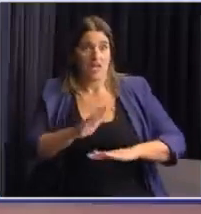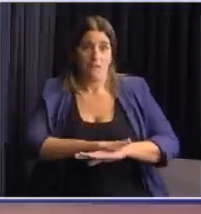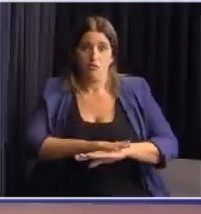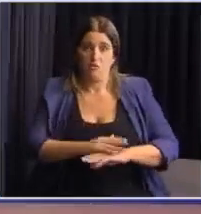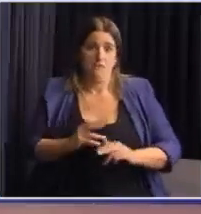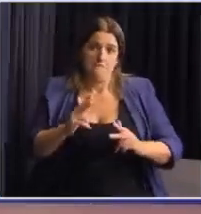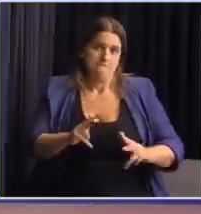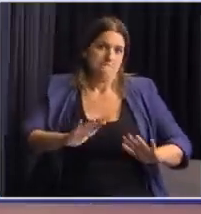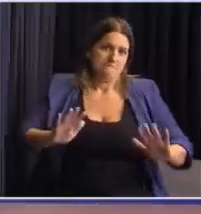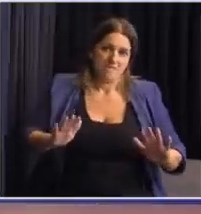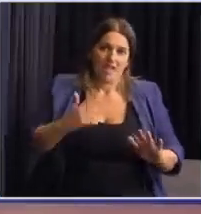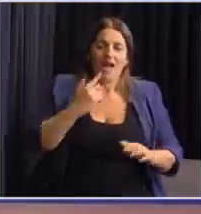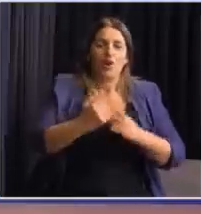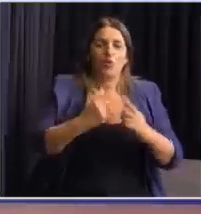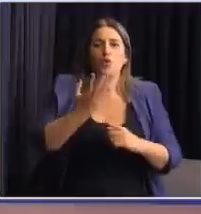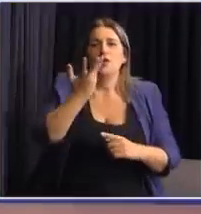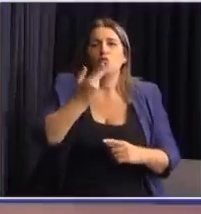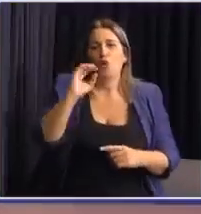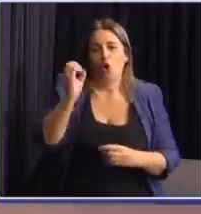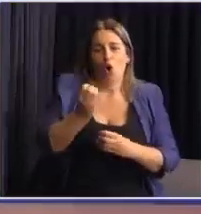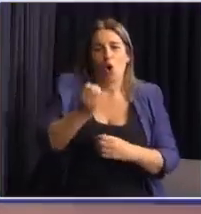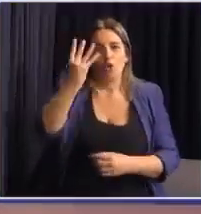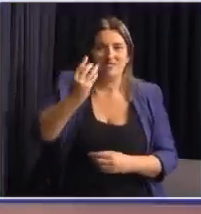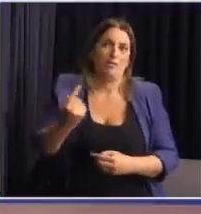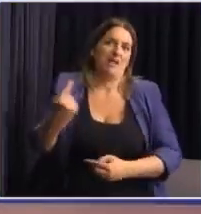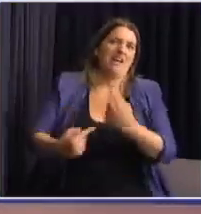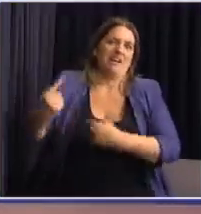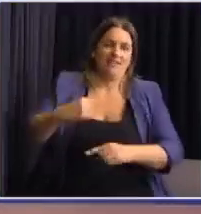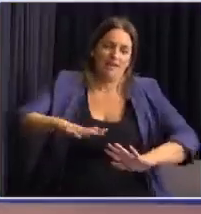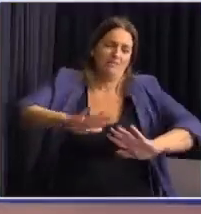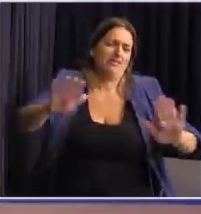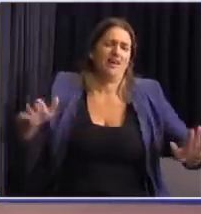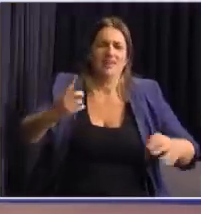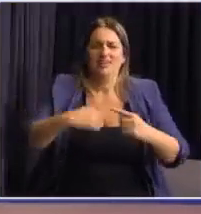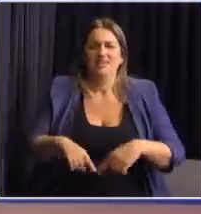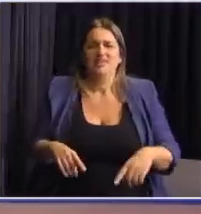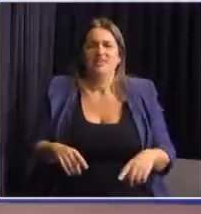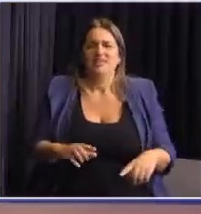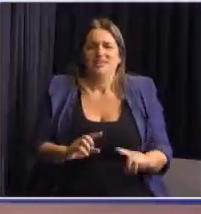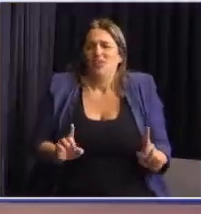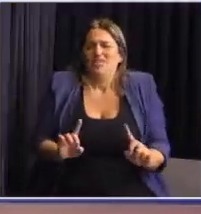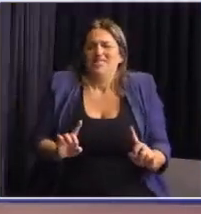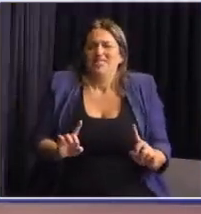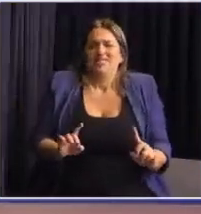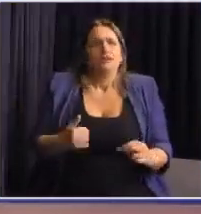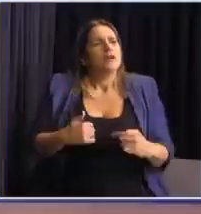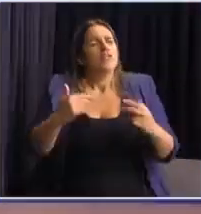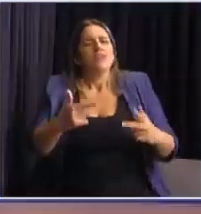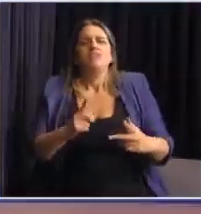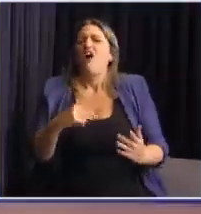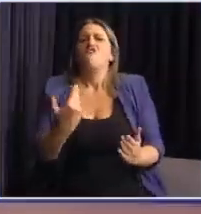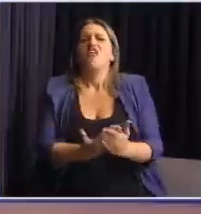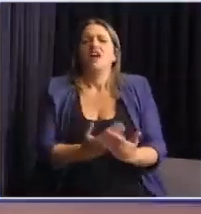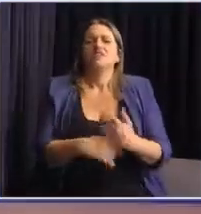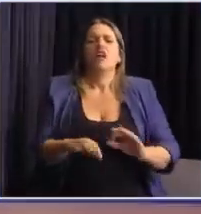algunos les gustó el concepto para bajarle la caña. Pero y me parece bastante ilógico, irrisorio decir ha fracasado